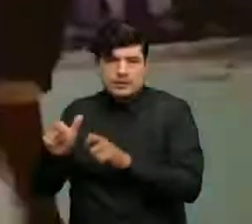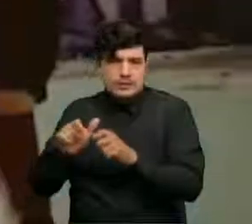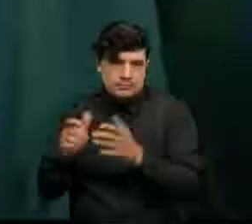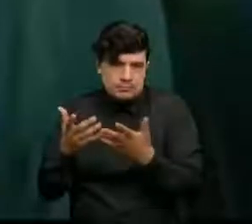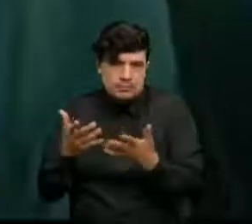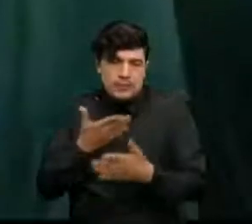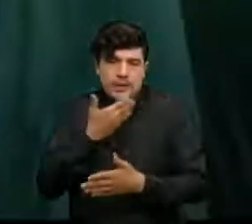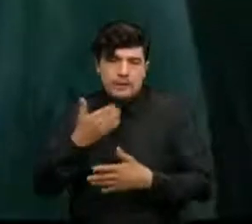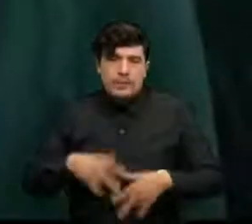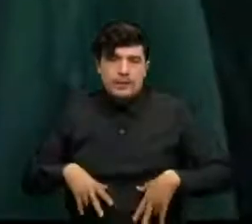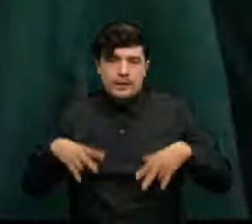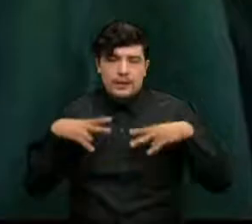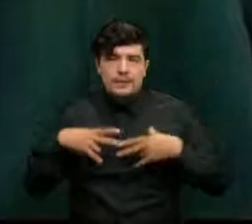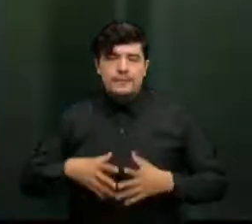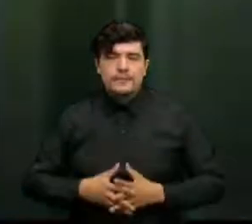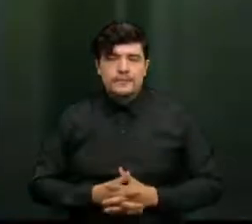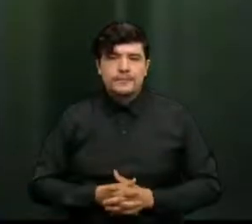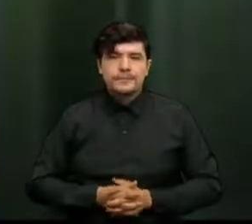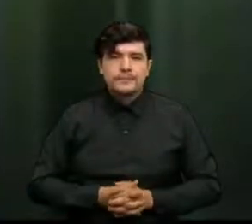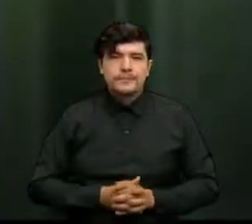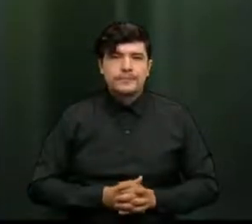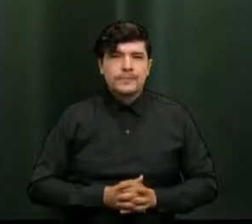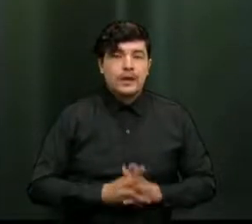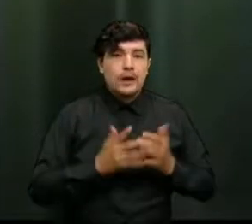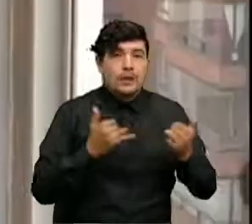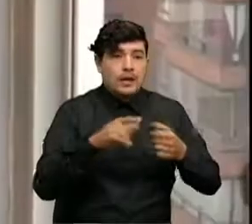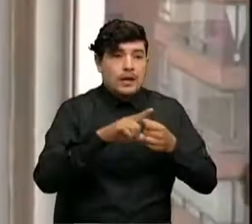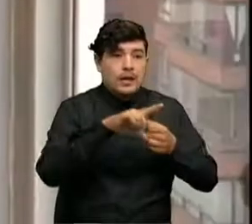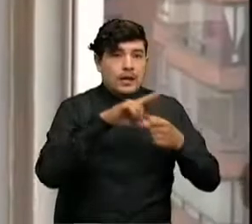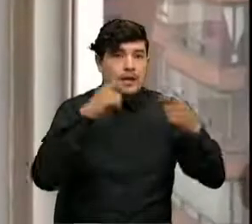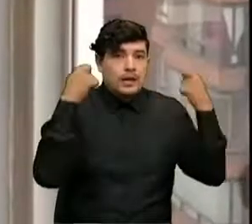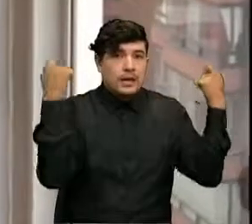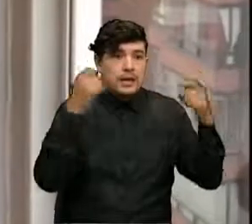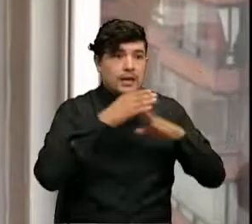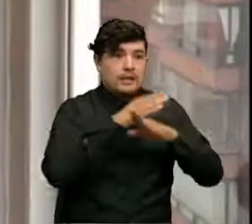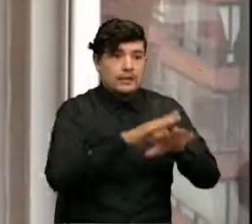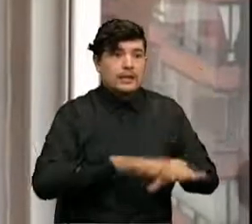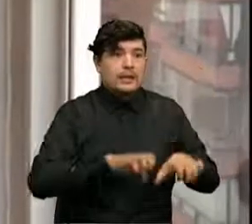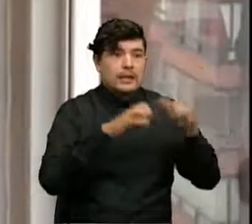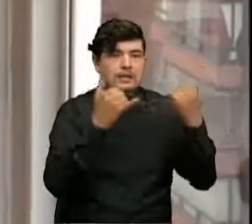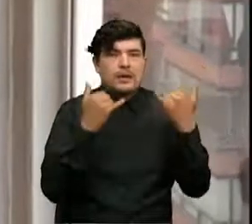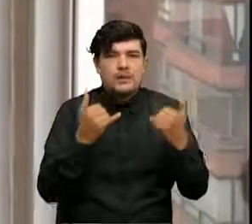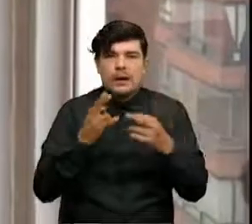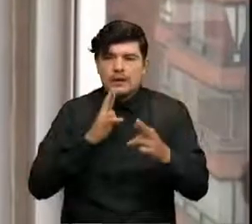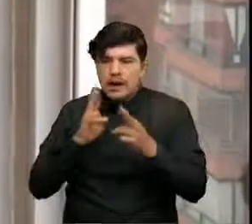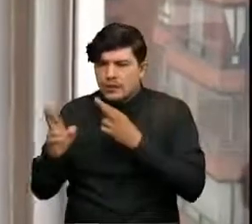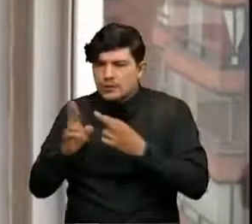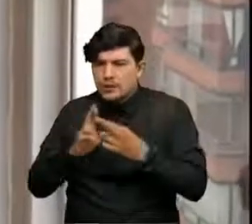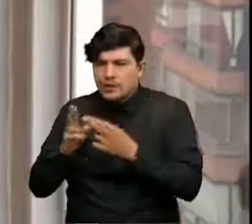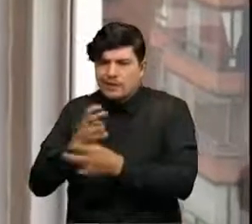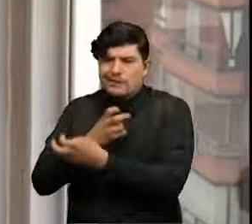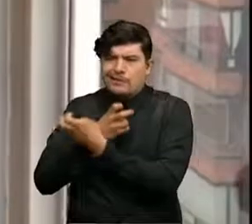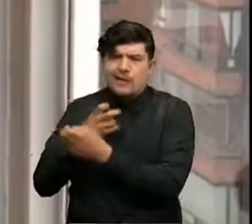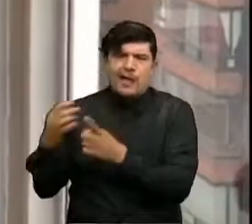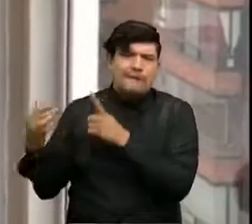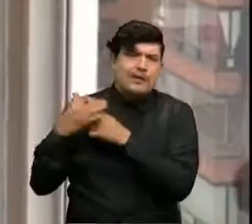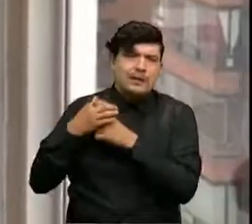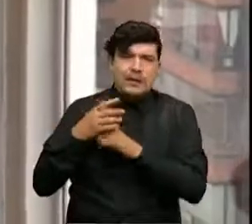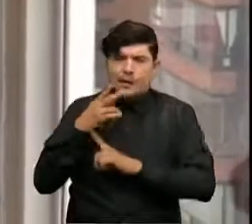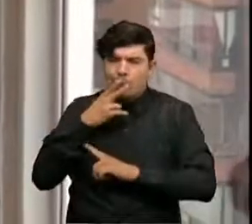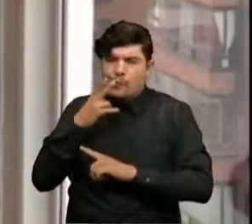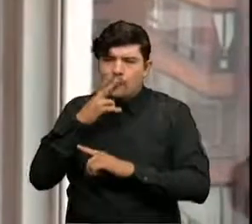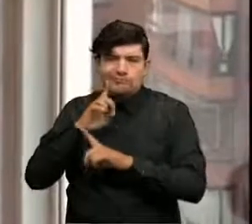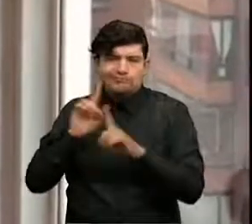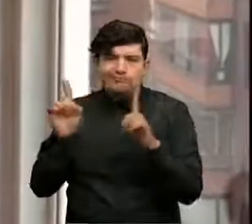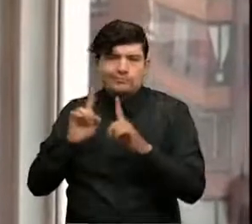vida. Por eso la Liga Colombiana contra el Cáncer ha lanzado su campaña Adiós a una relación tóxica. En el marco de esta